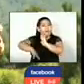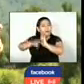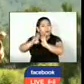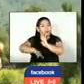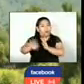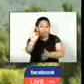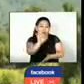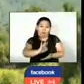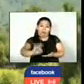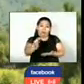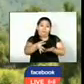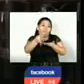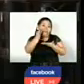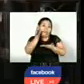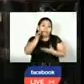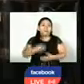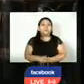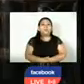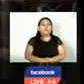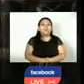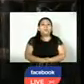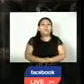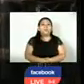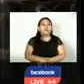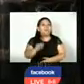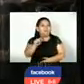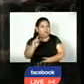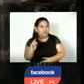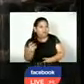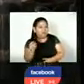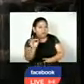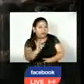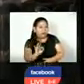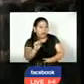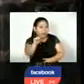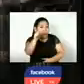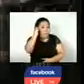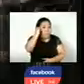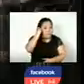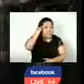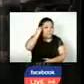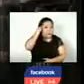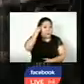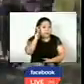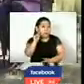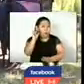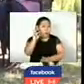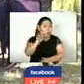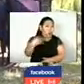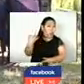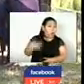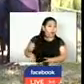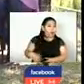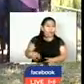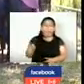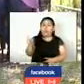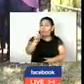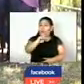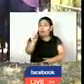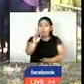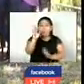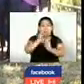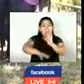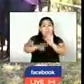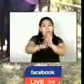de excelencia internacional y lo mejor de todo no vaya a creer que le cuestan un ojo precios justos